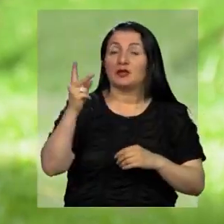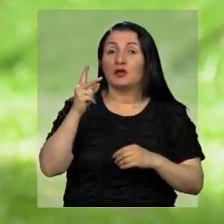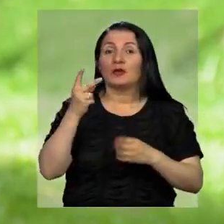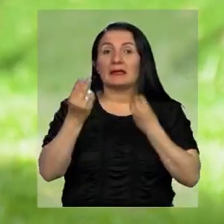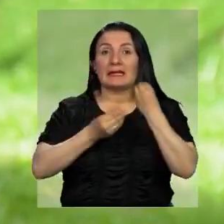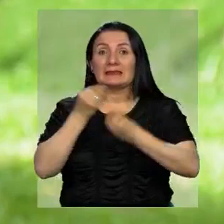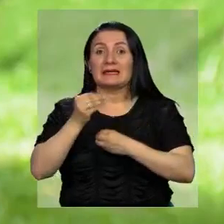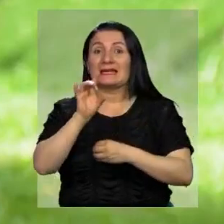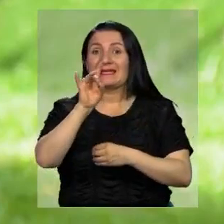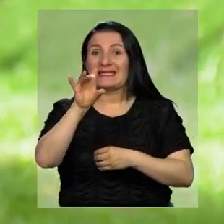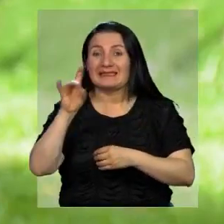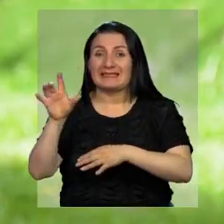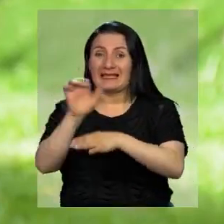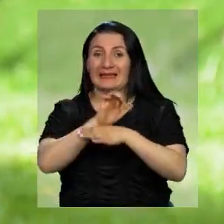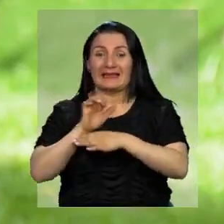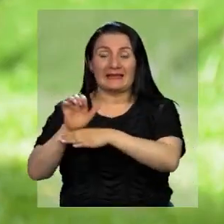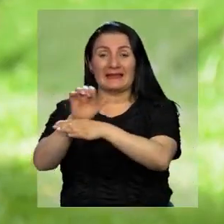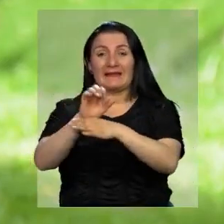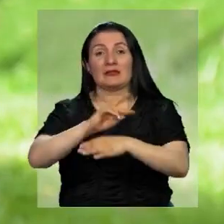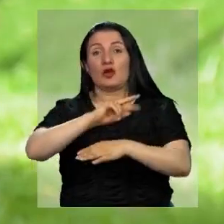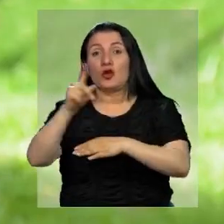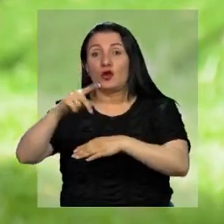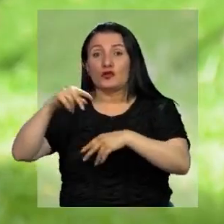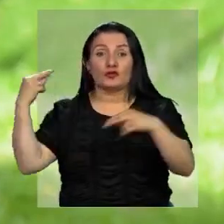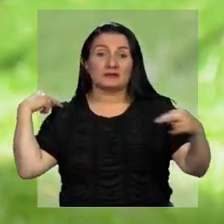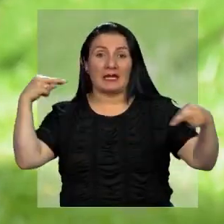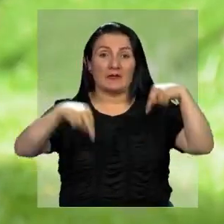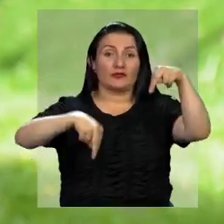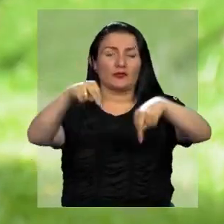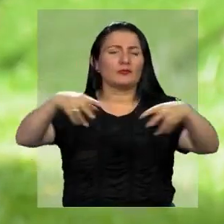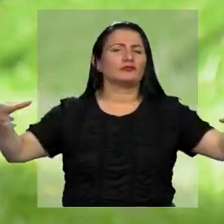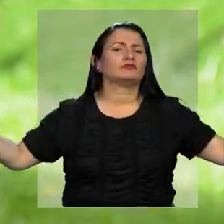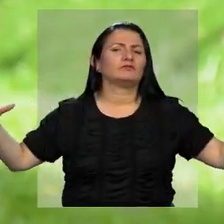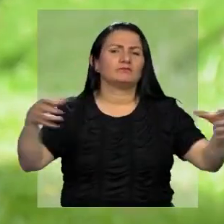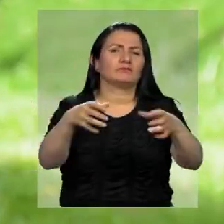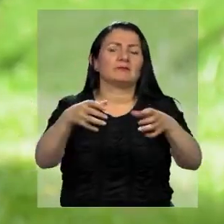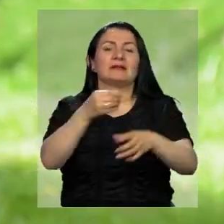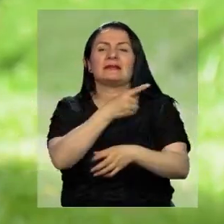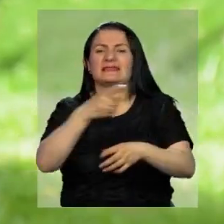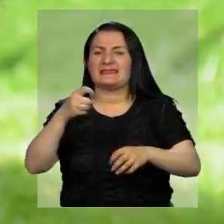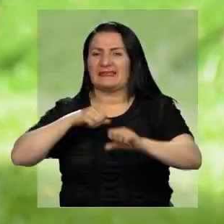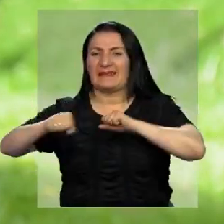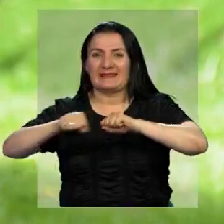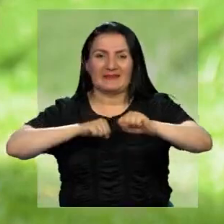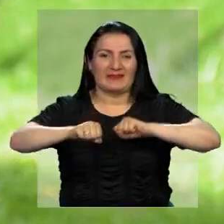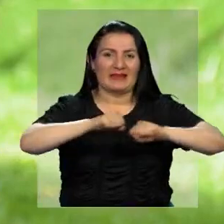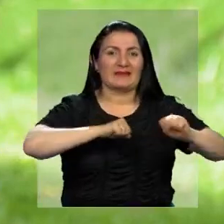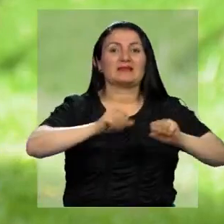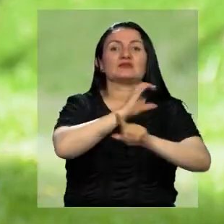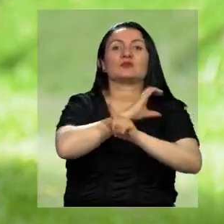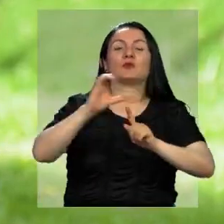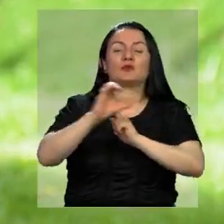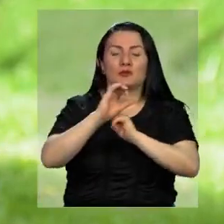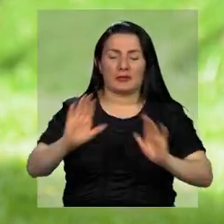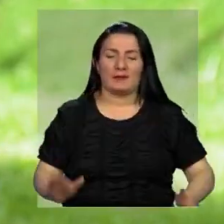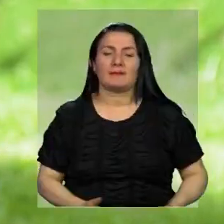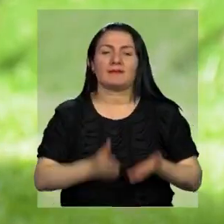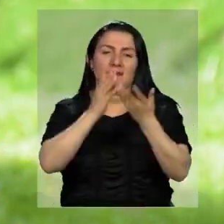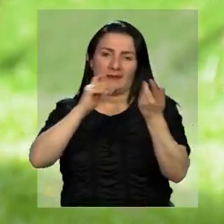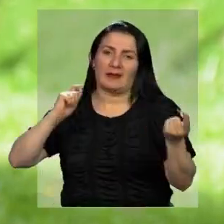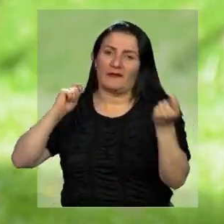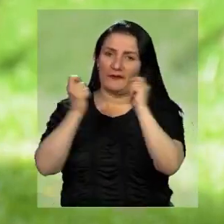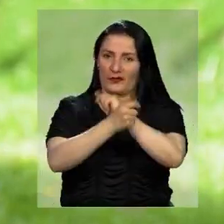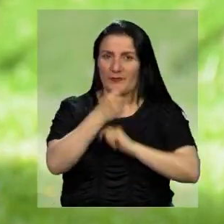a 15 entidades distritales y algunos actores privados, han realizado más de 100 actividades culturales para recuperar y transformar